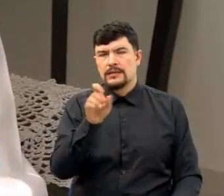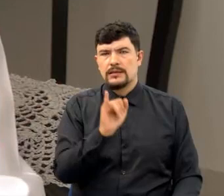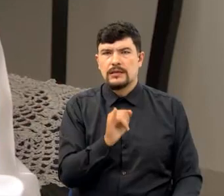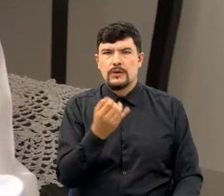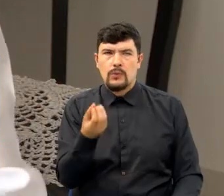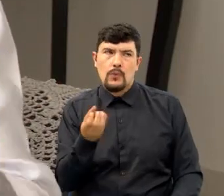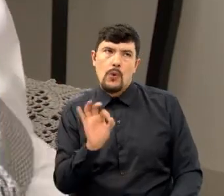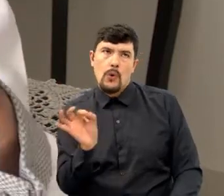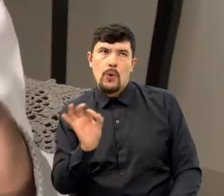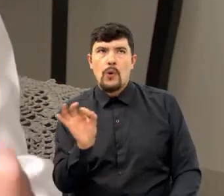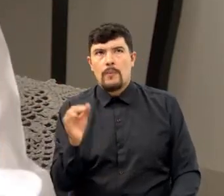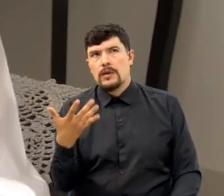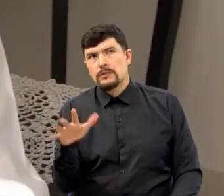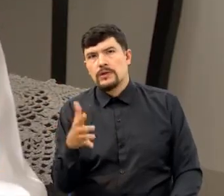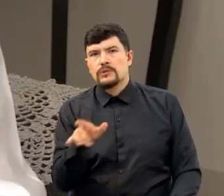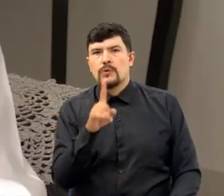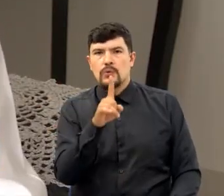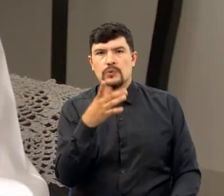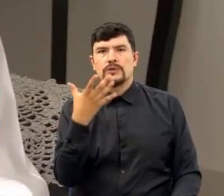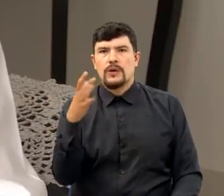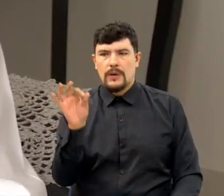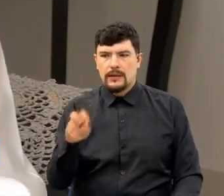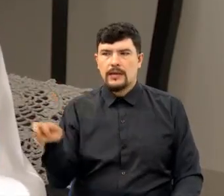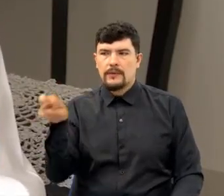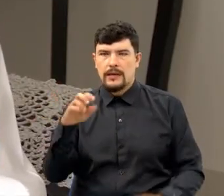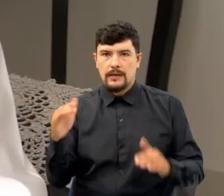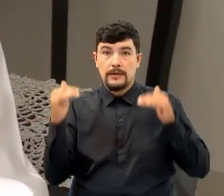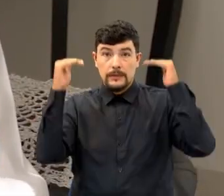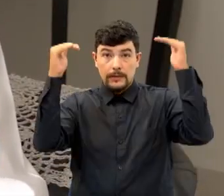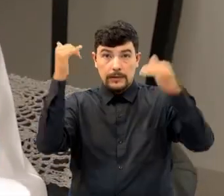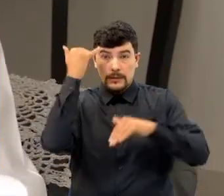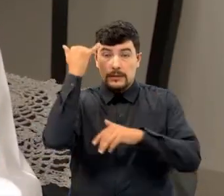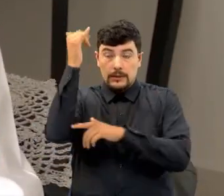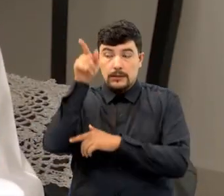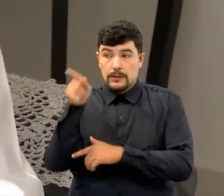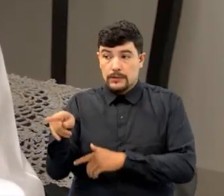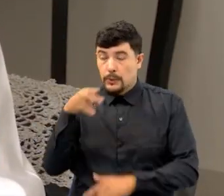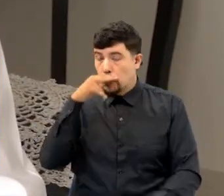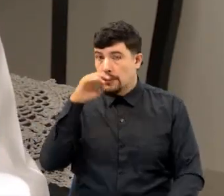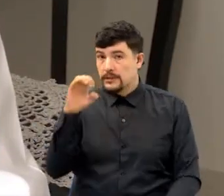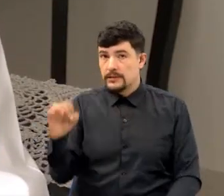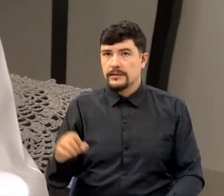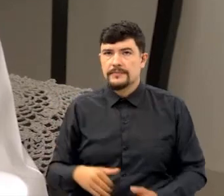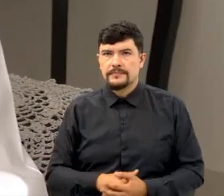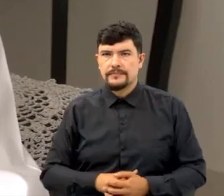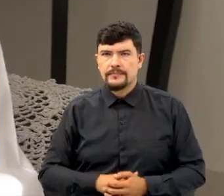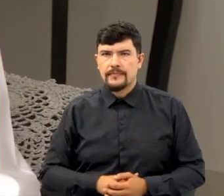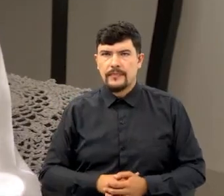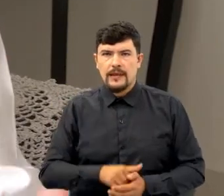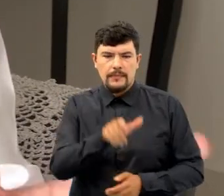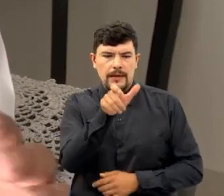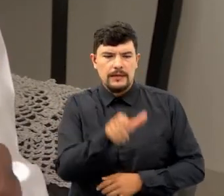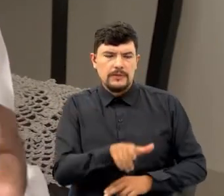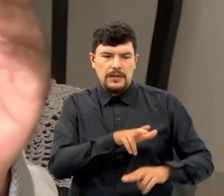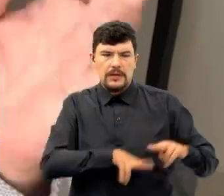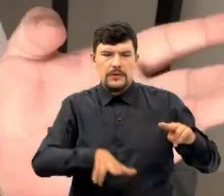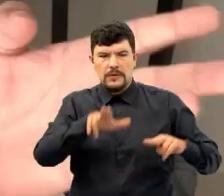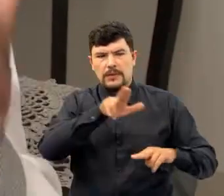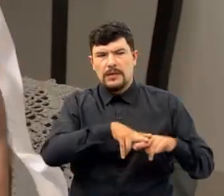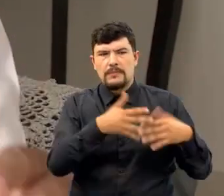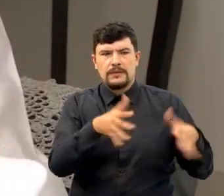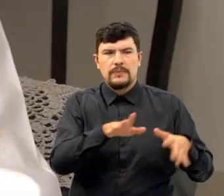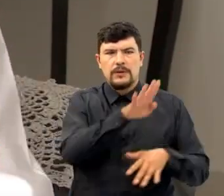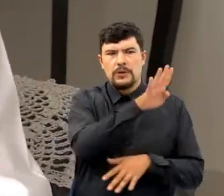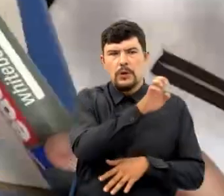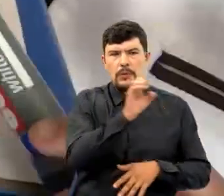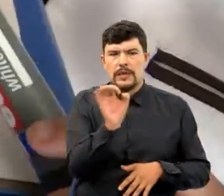150. Es un nivel muy alto para un niño como él, porque para una persona normal está entre los 90